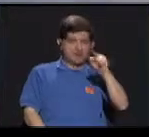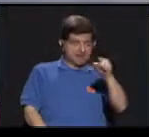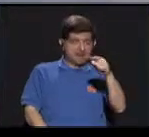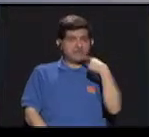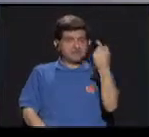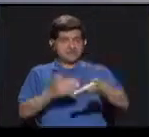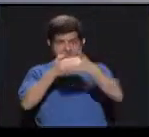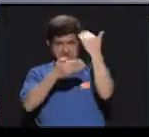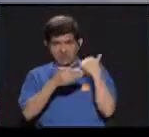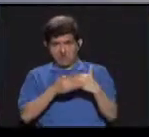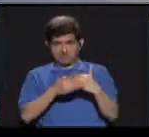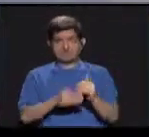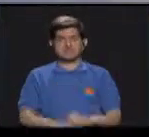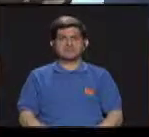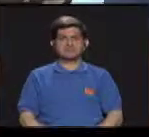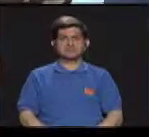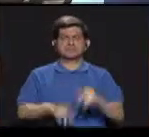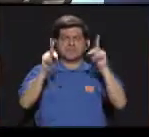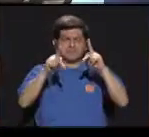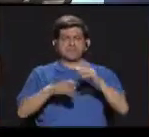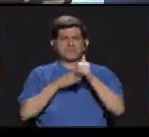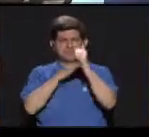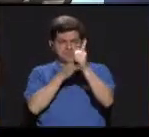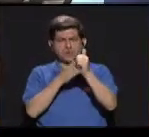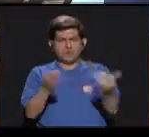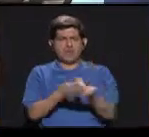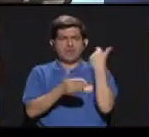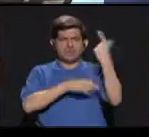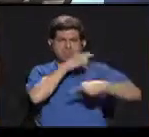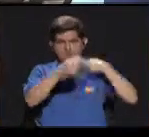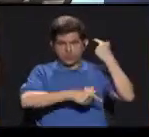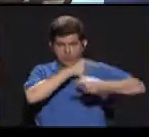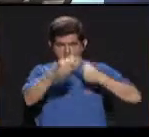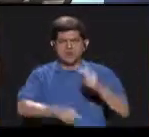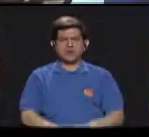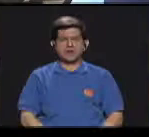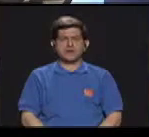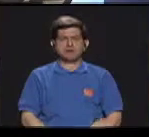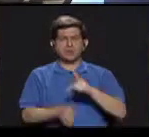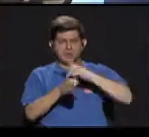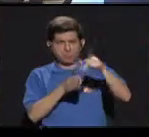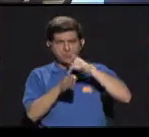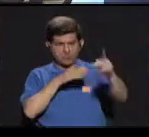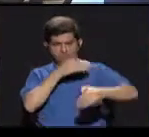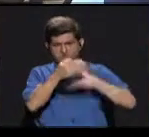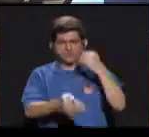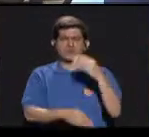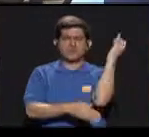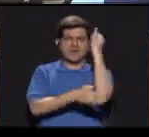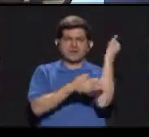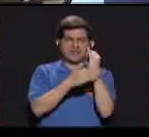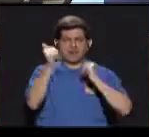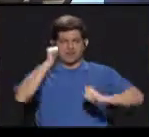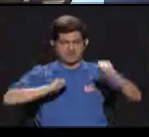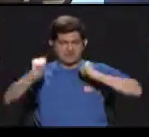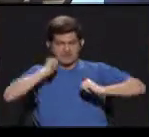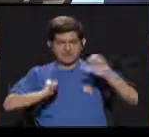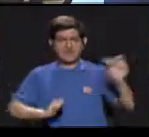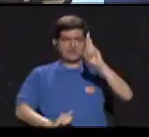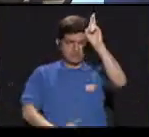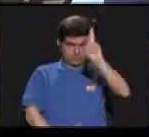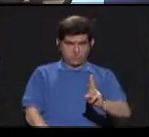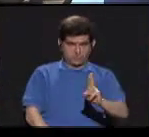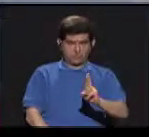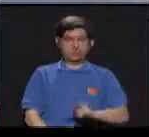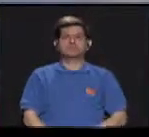solo, como decíamos hace un rato, el precursor de las nuevas generaciones y de la profesionalización de las artes escénicas en Costa Rica,